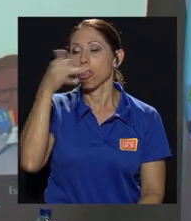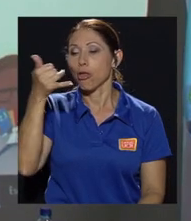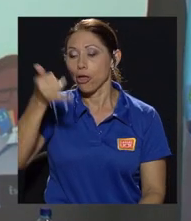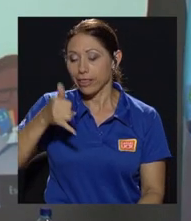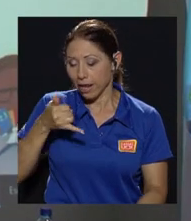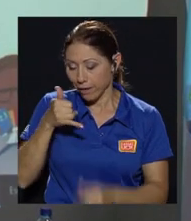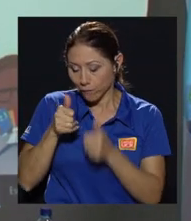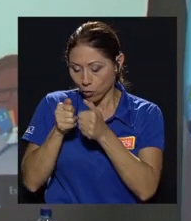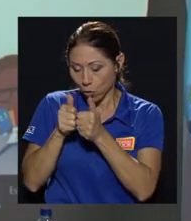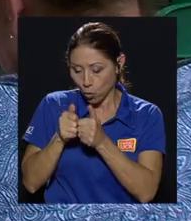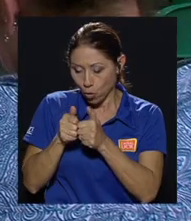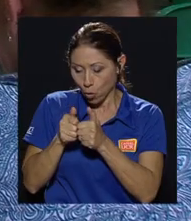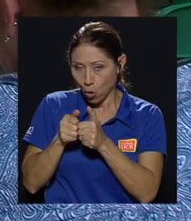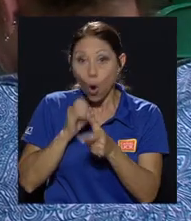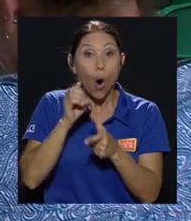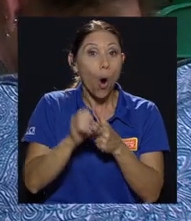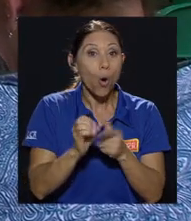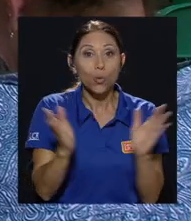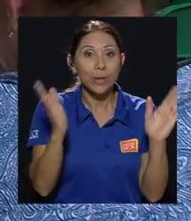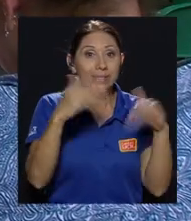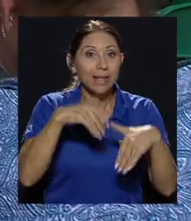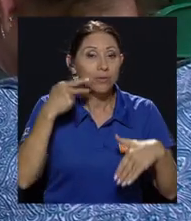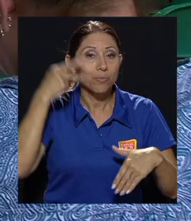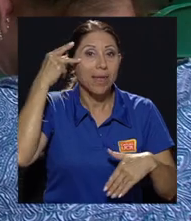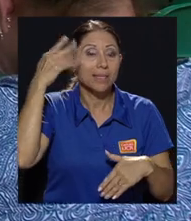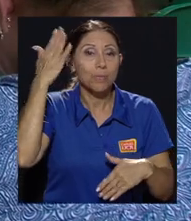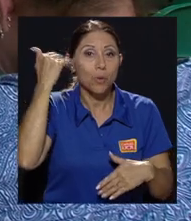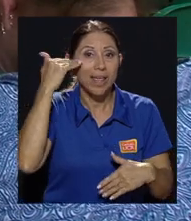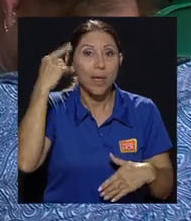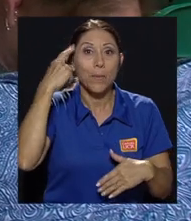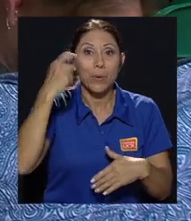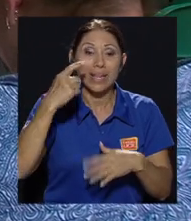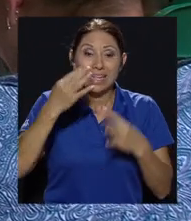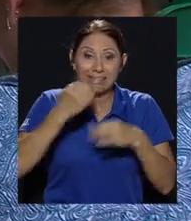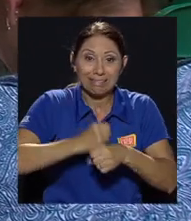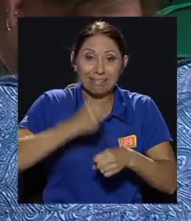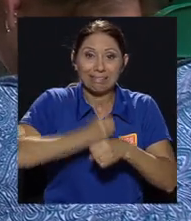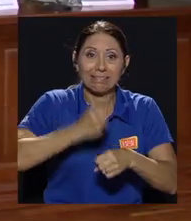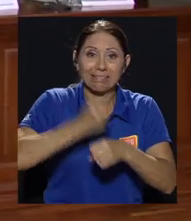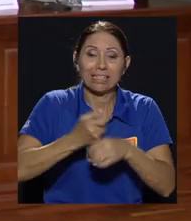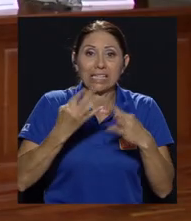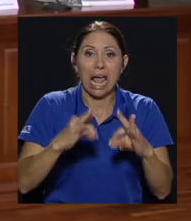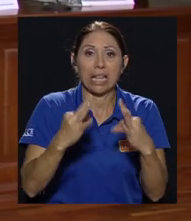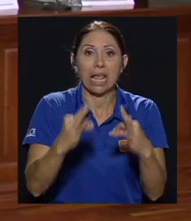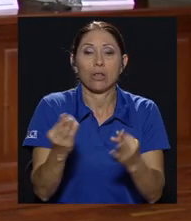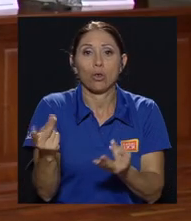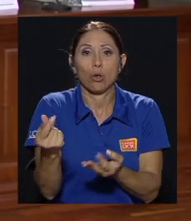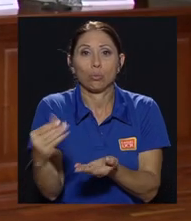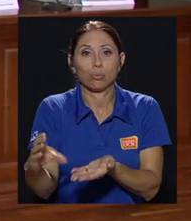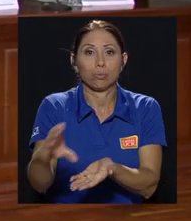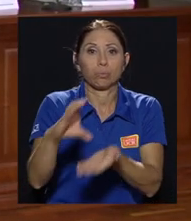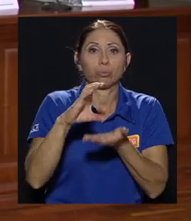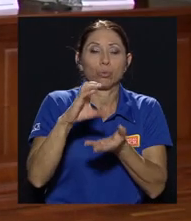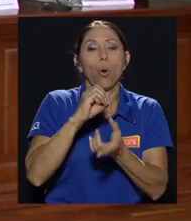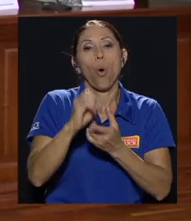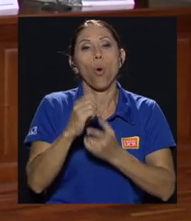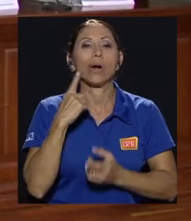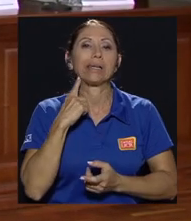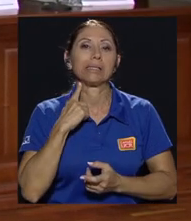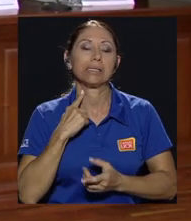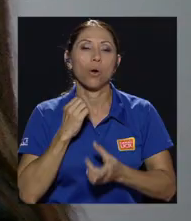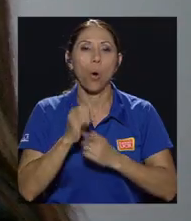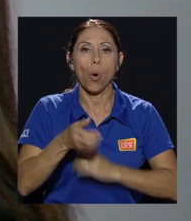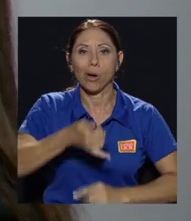o no están presentes porque están tratando de obtener cada vez más ingresos económicos o tienen adicciones o consumo de